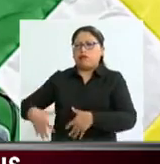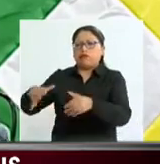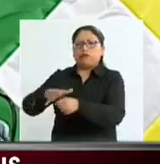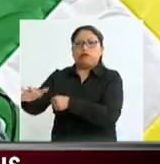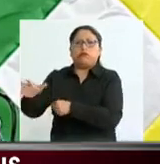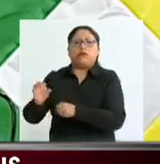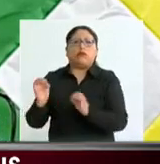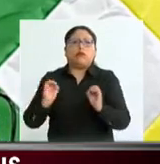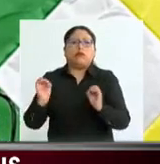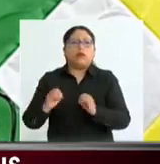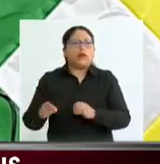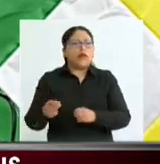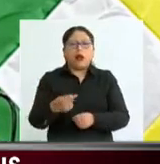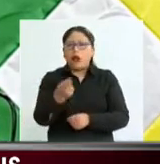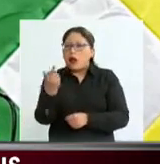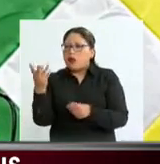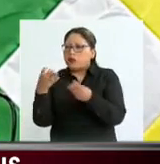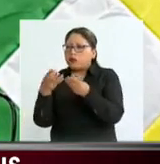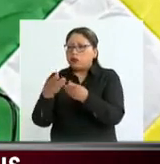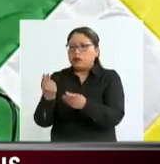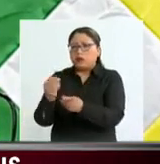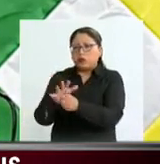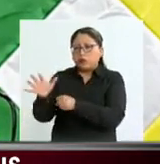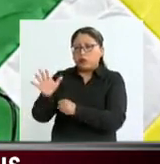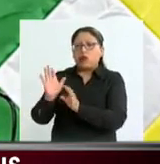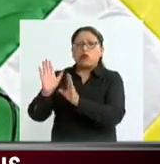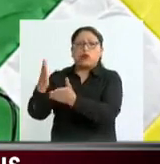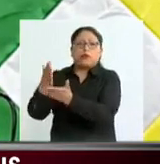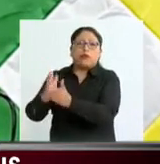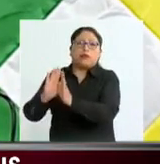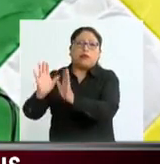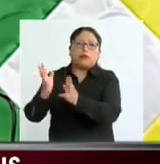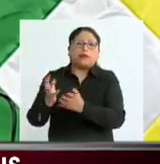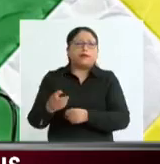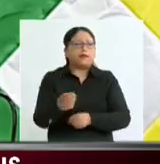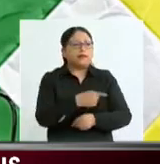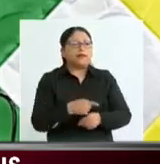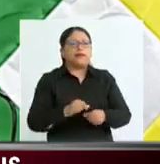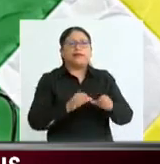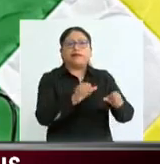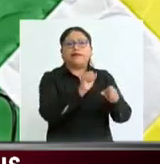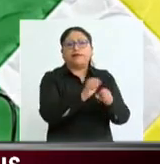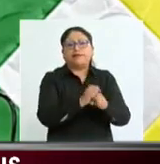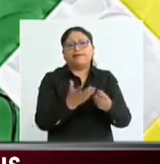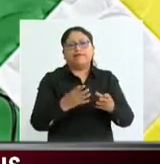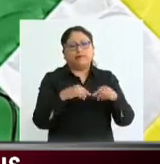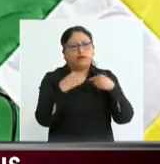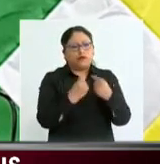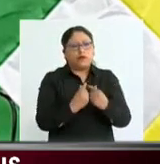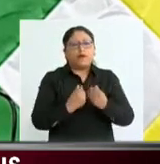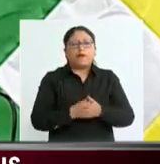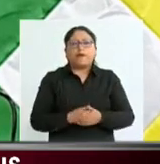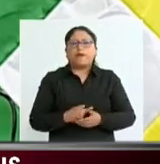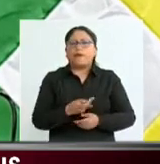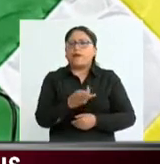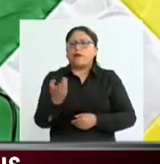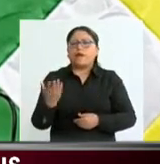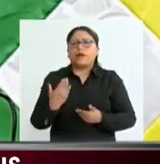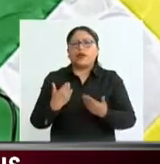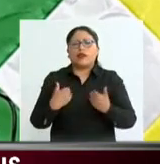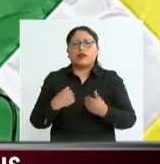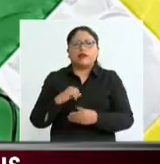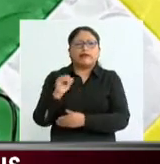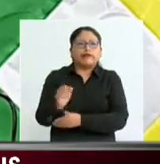Calvo, usted dice, soy inocente de los delitos que se me acusan, entre ellos el de